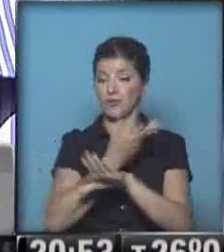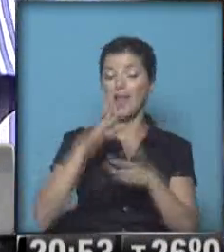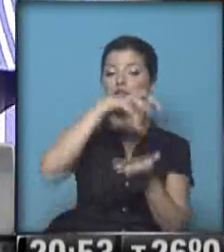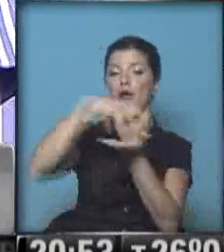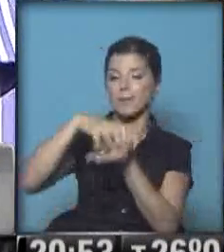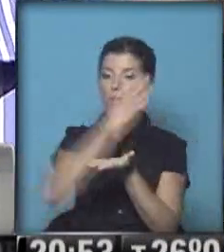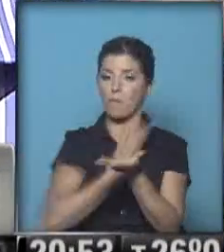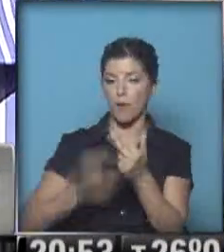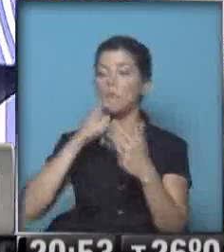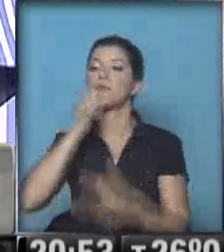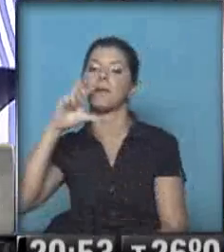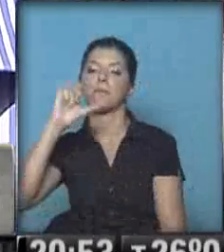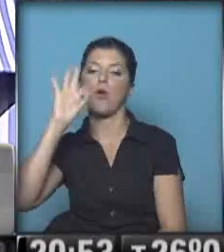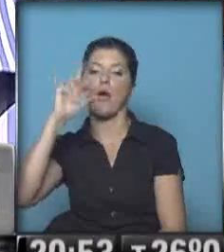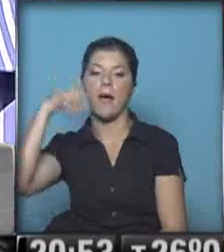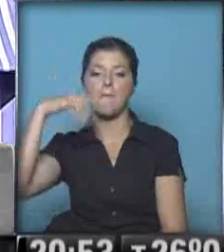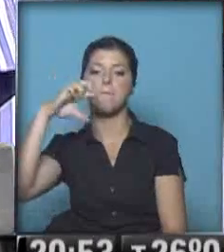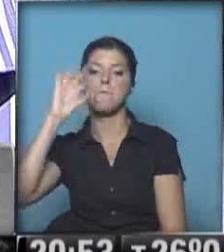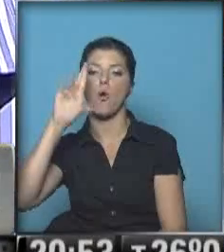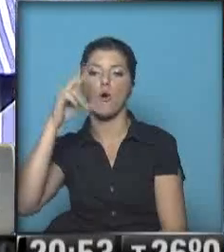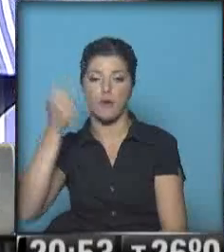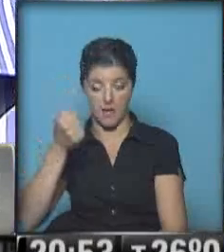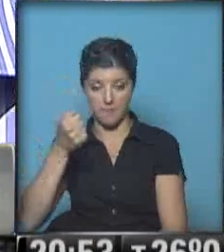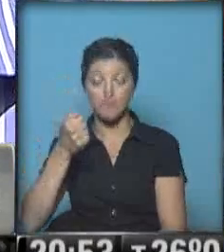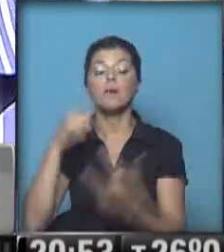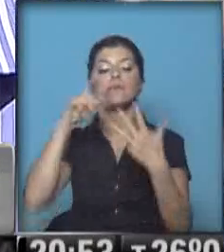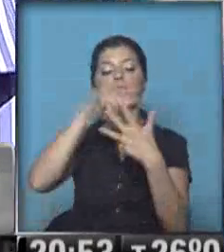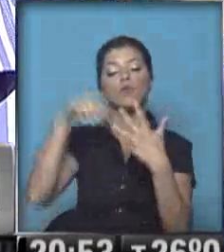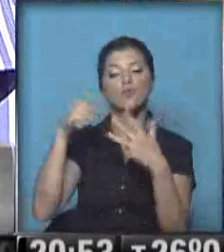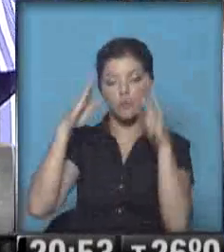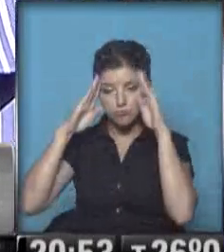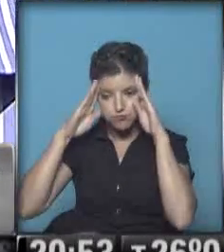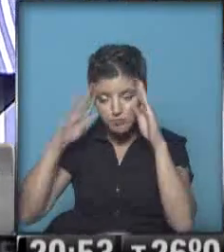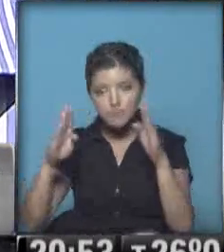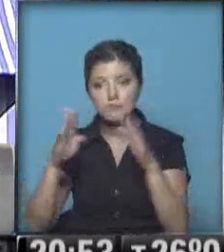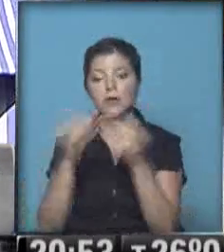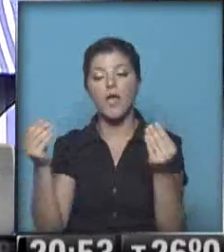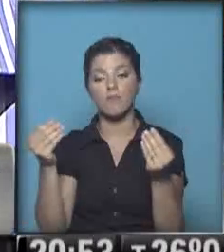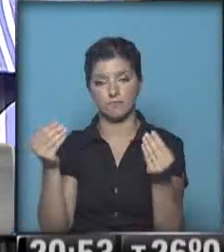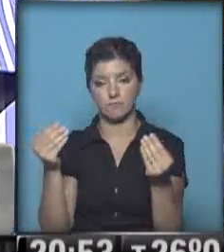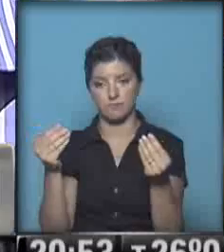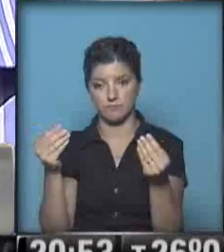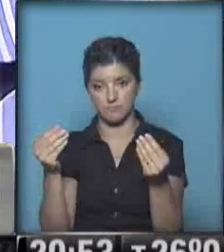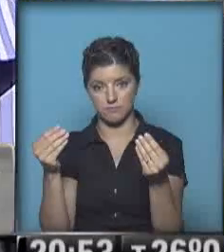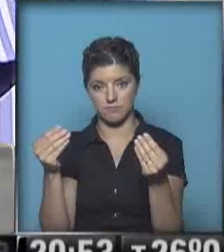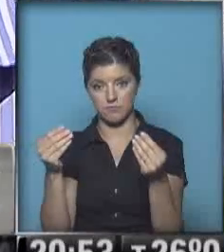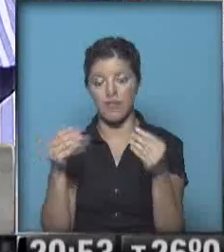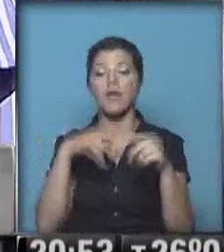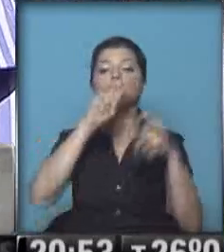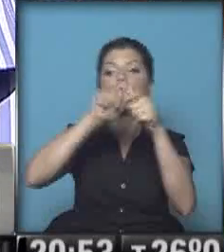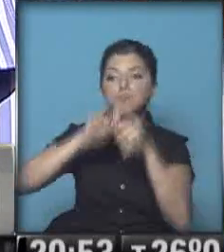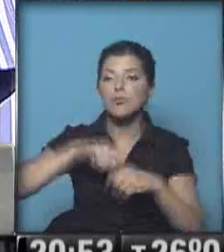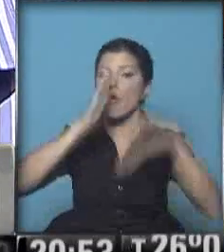de la Cámpora, en donde hicimos un abordaje integral de una serie de obras